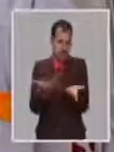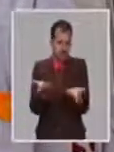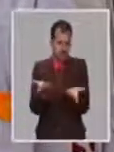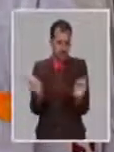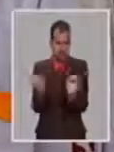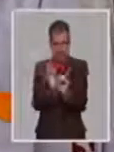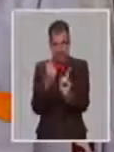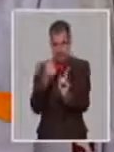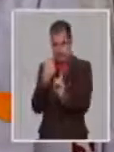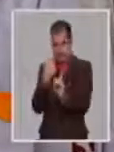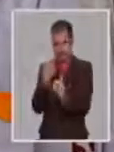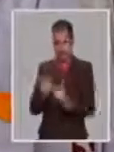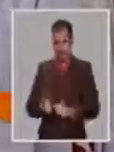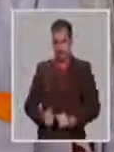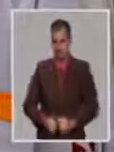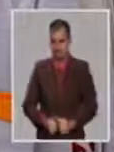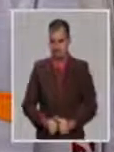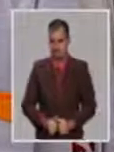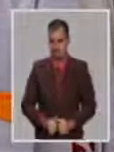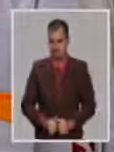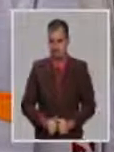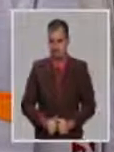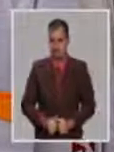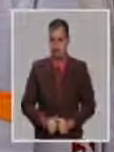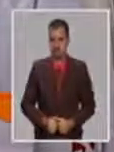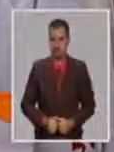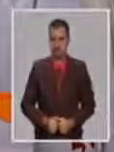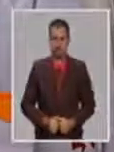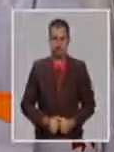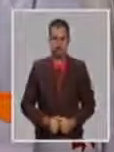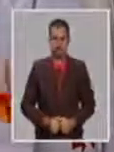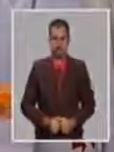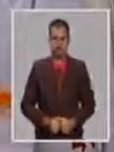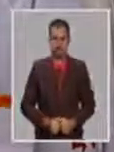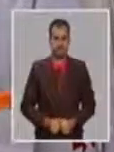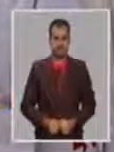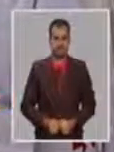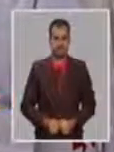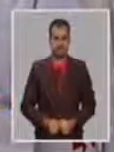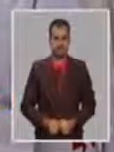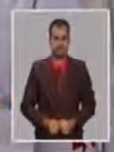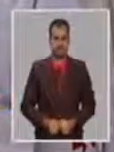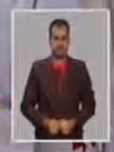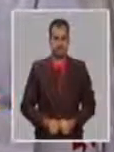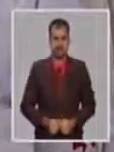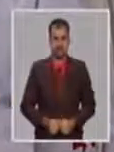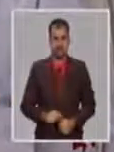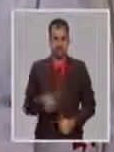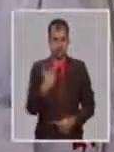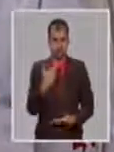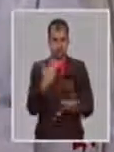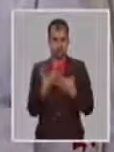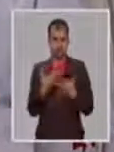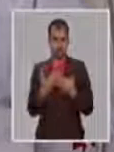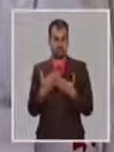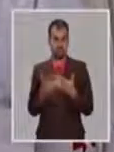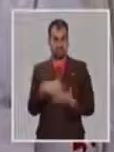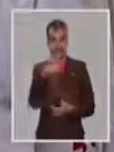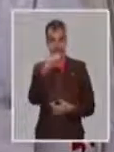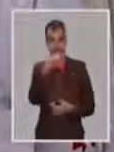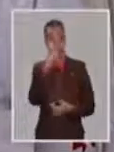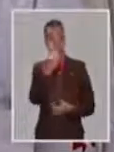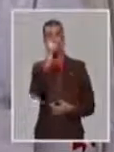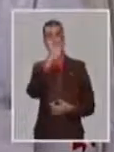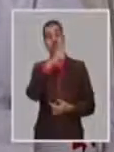atrás. Ahí. Realmente en nuestros candidatos, como también Dan Mar explicaba, la estrategia